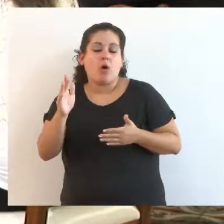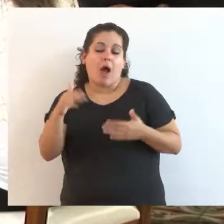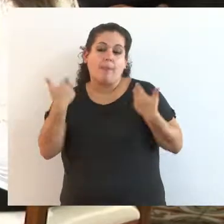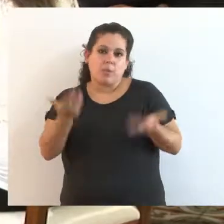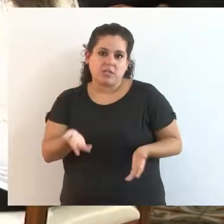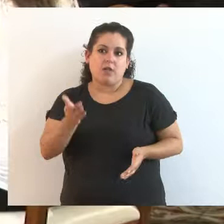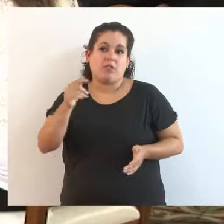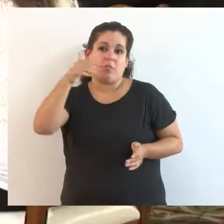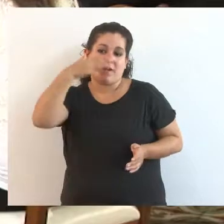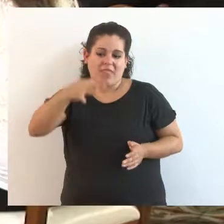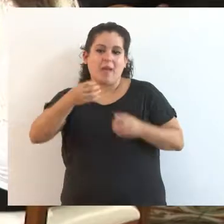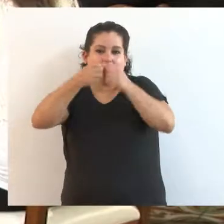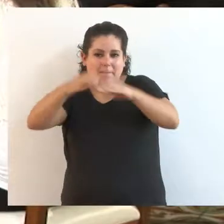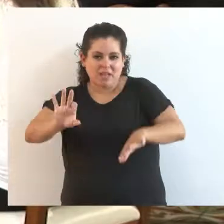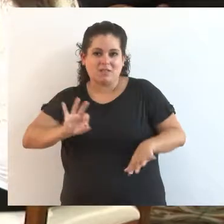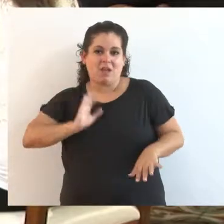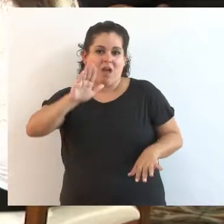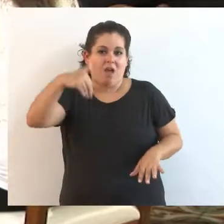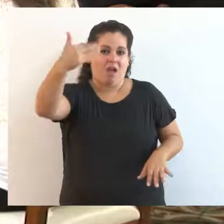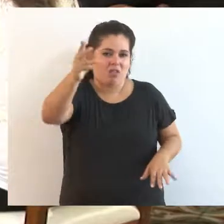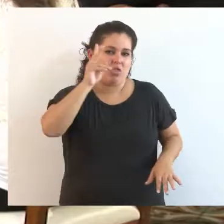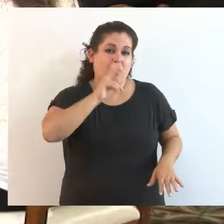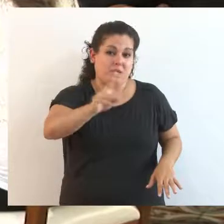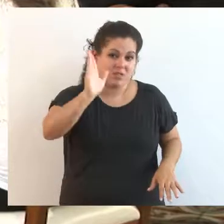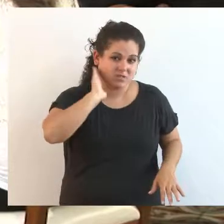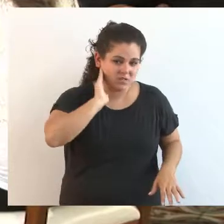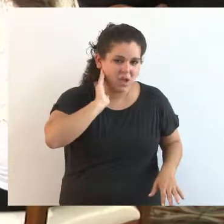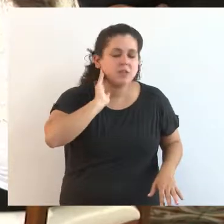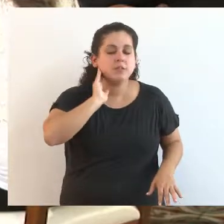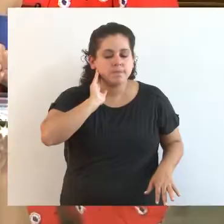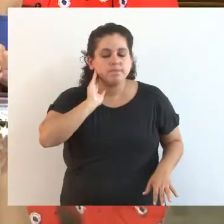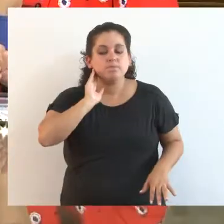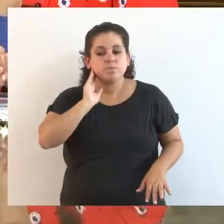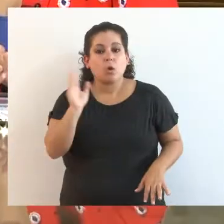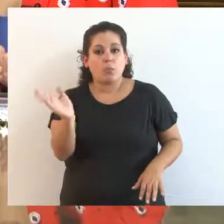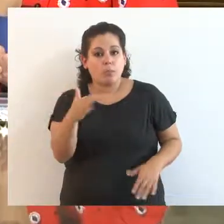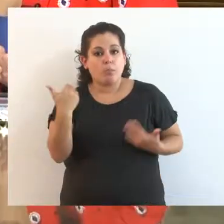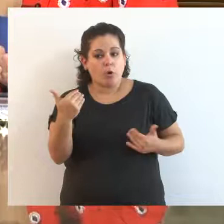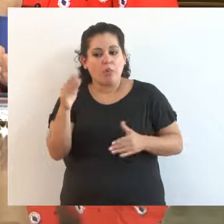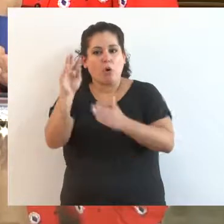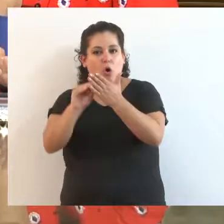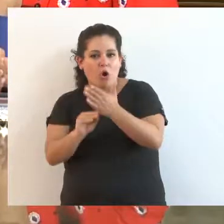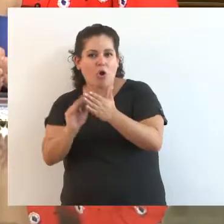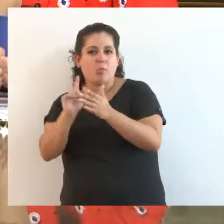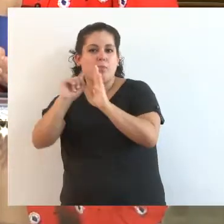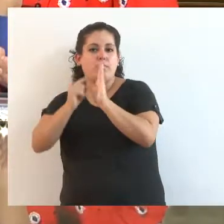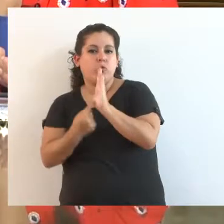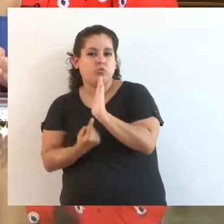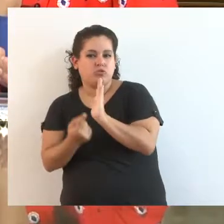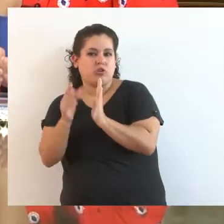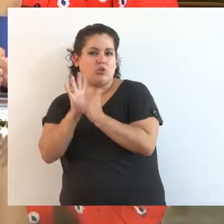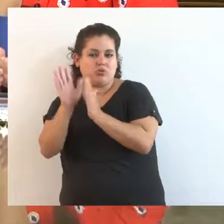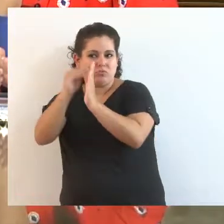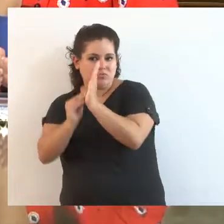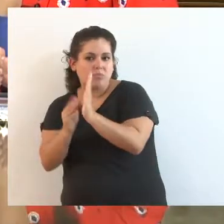un intervalo de aprendizaje, porque se va a implementar en el 2016 recién, muchos diputados dijimos, a ver, ¿qué podemos agregar 2 o 3 puntitos